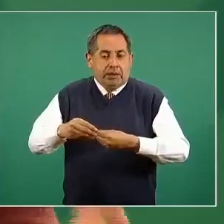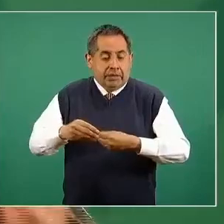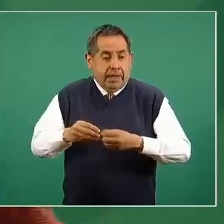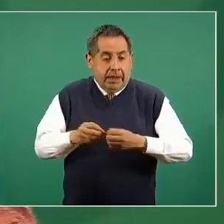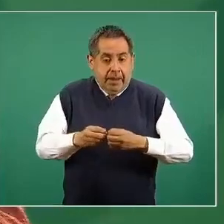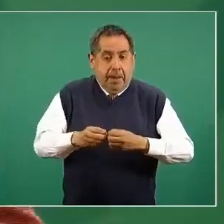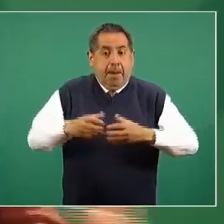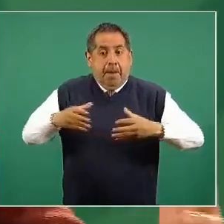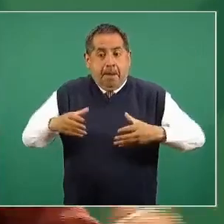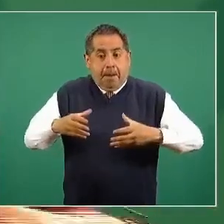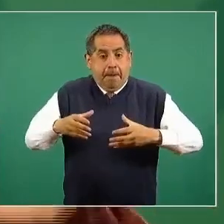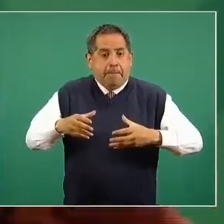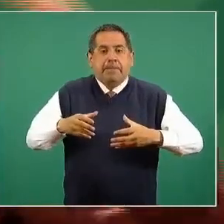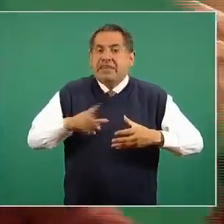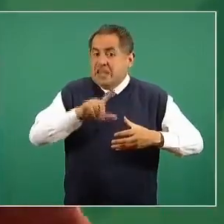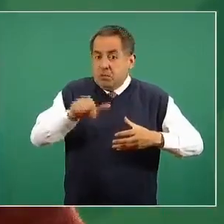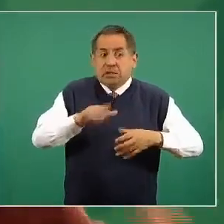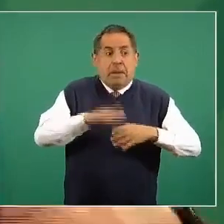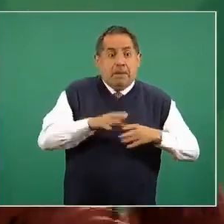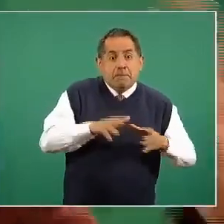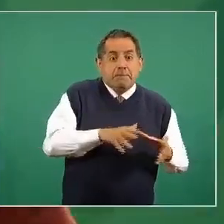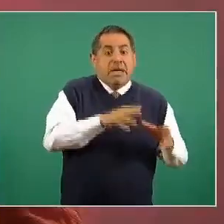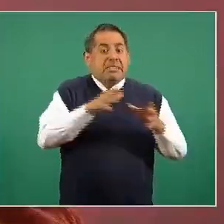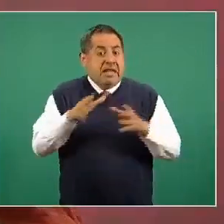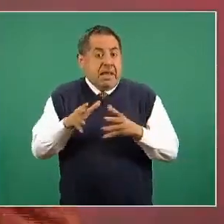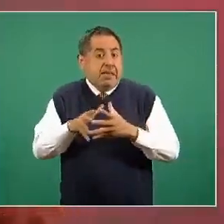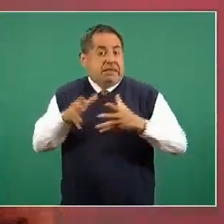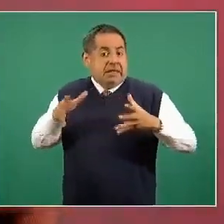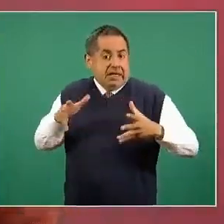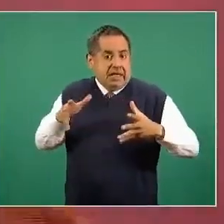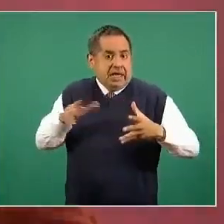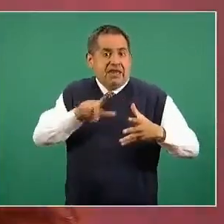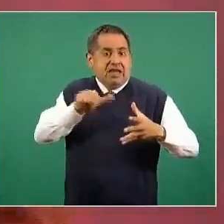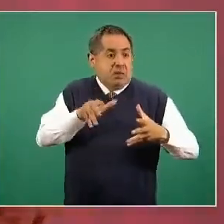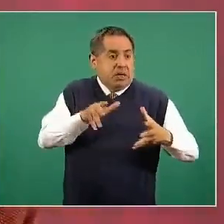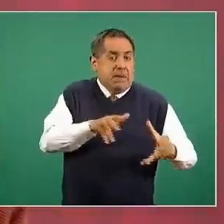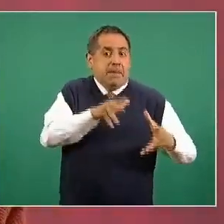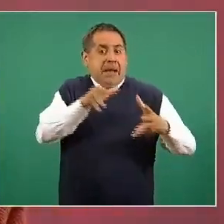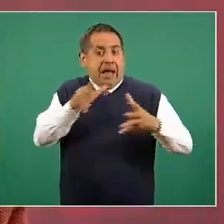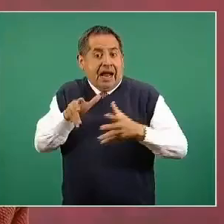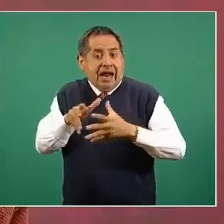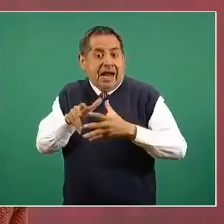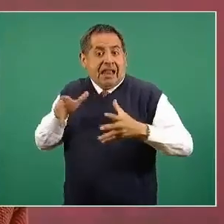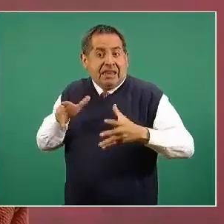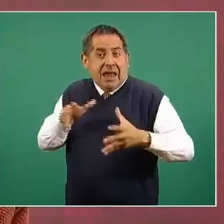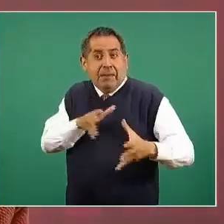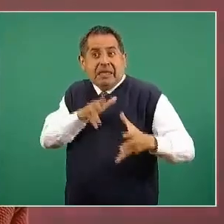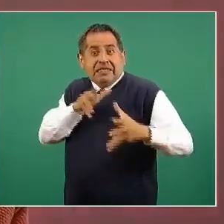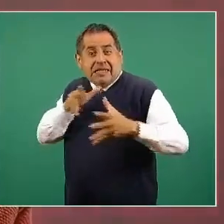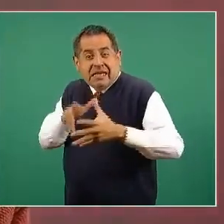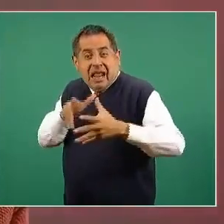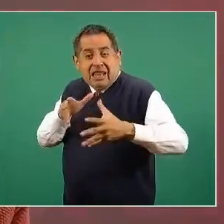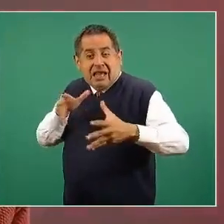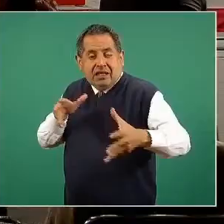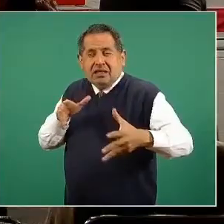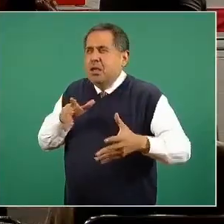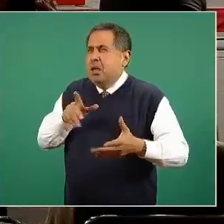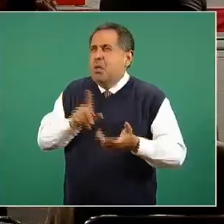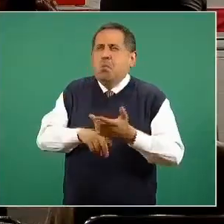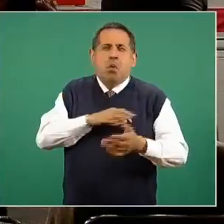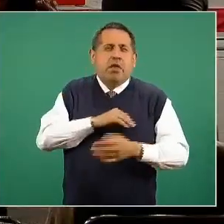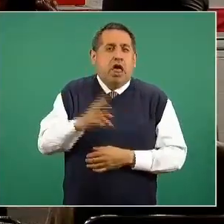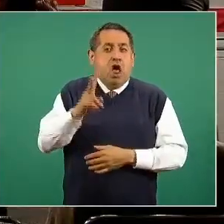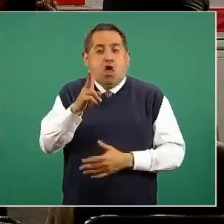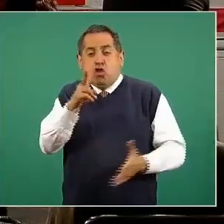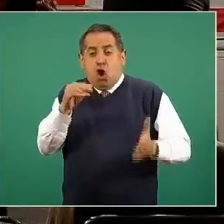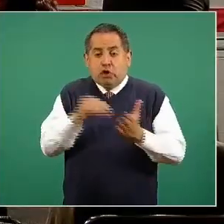virus y se pone en un contenedor más grande y en uno más grande y en uno más grande. Al final se tienen contenedores de 2,000 litros